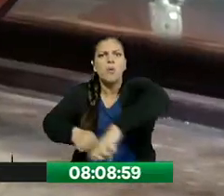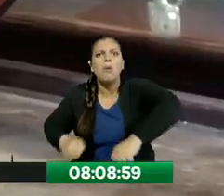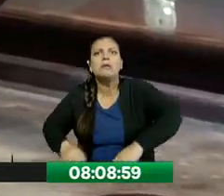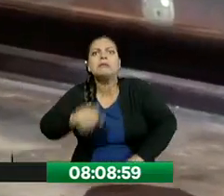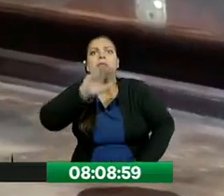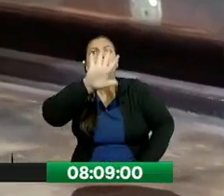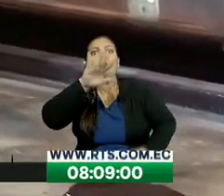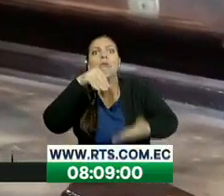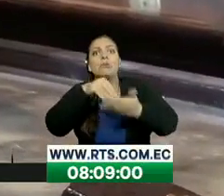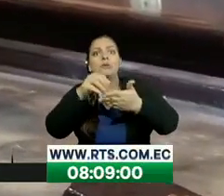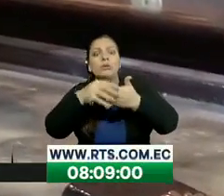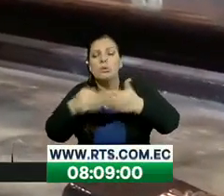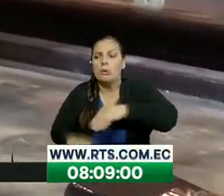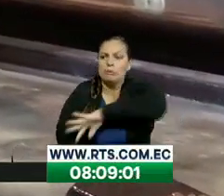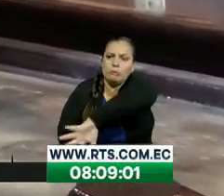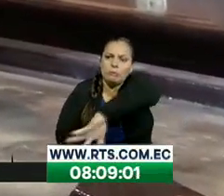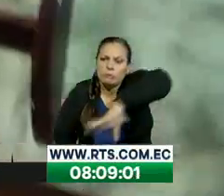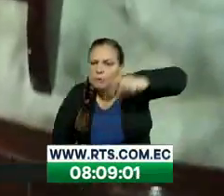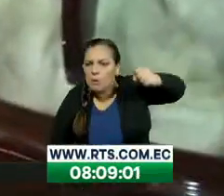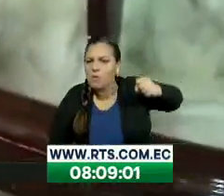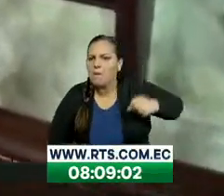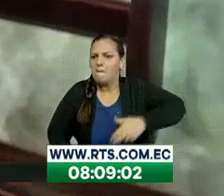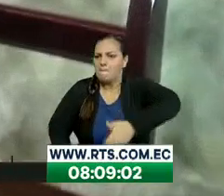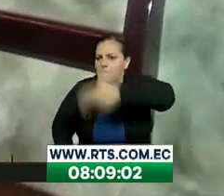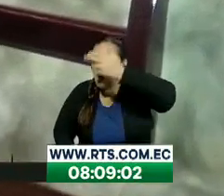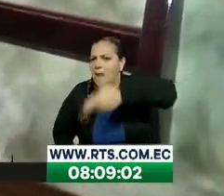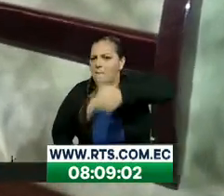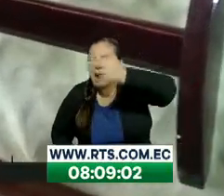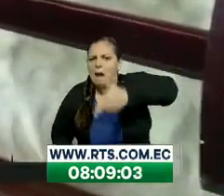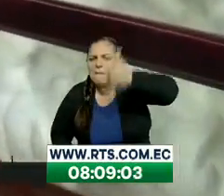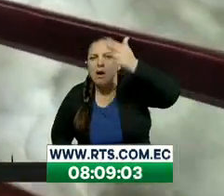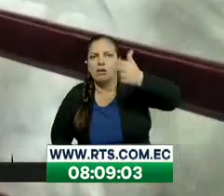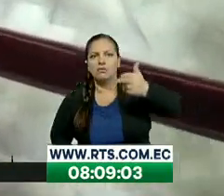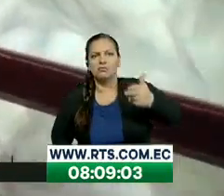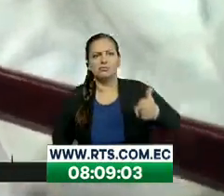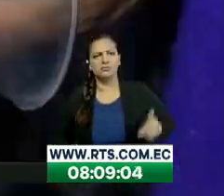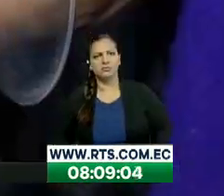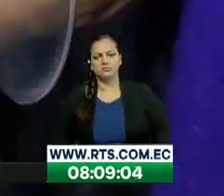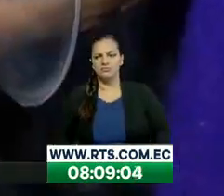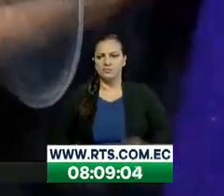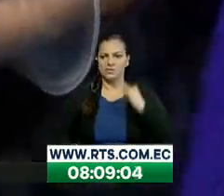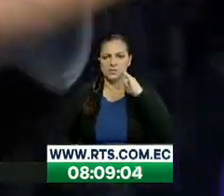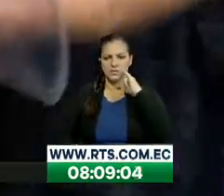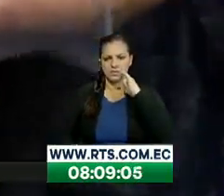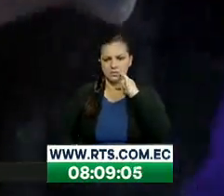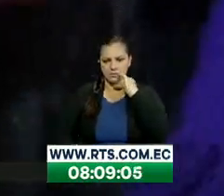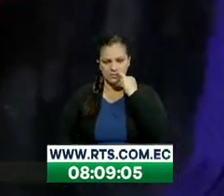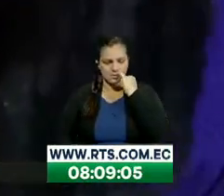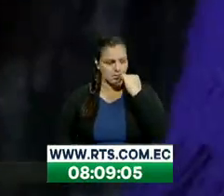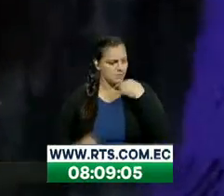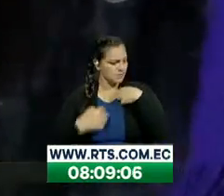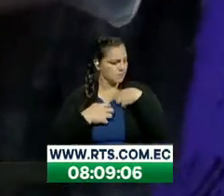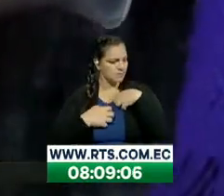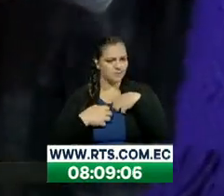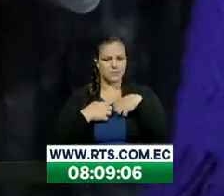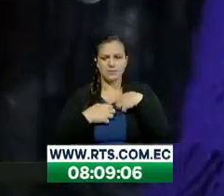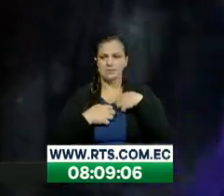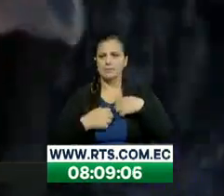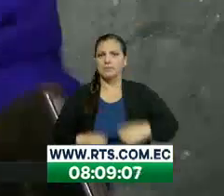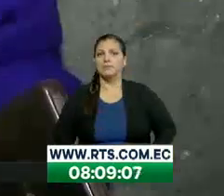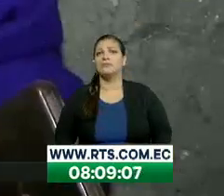El móvil del crimen, según sus allegados, habría sido el robo y la envidia. La hermana cuenta cómo los